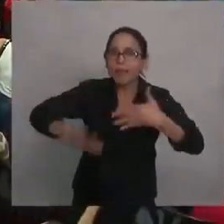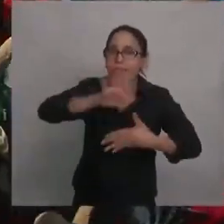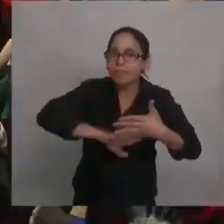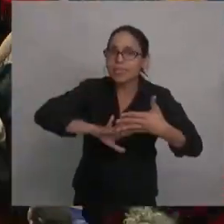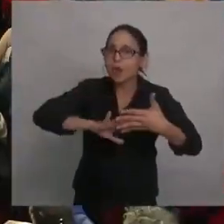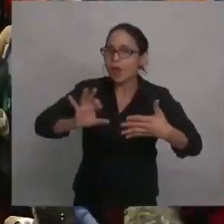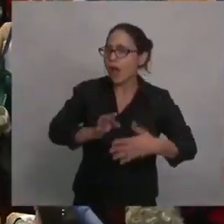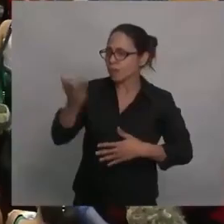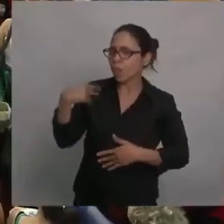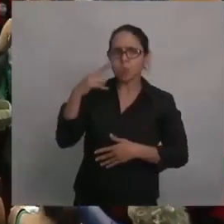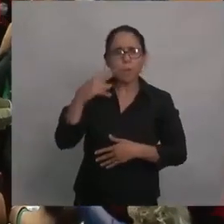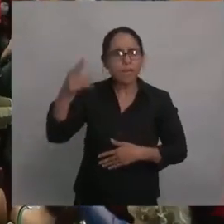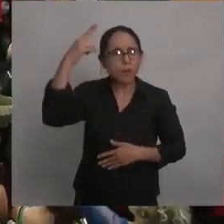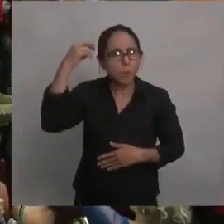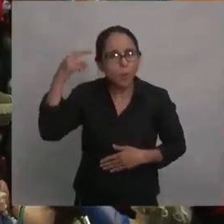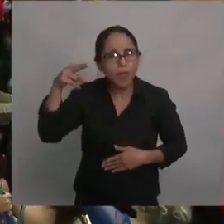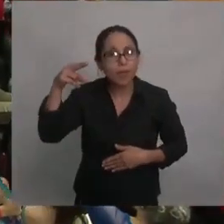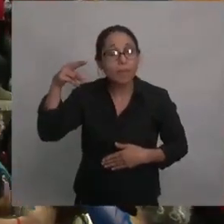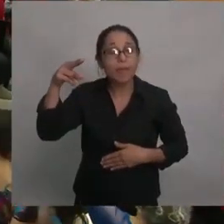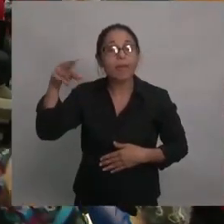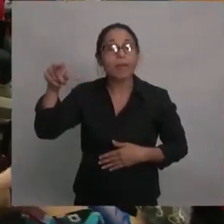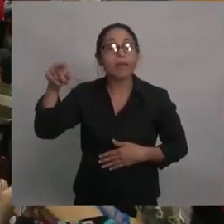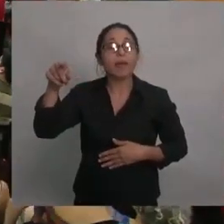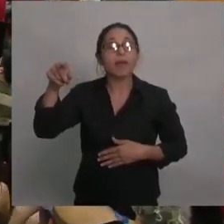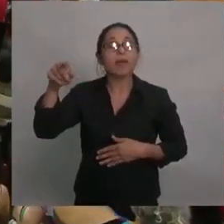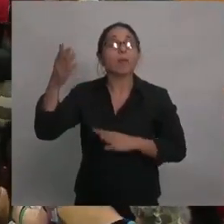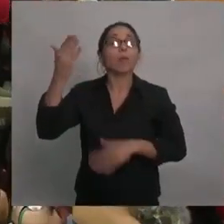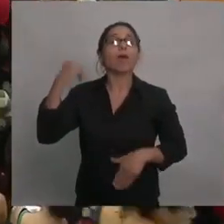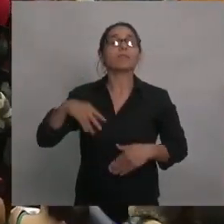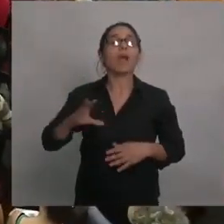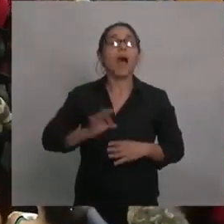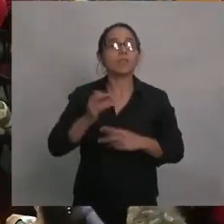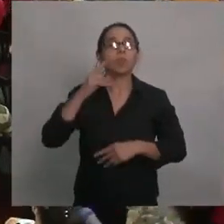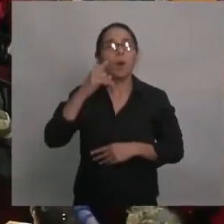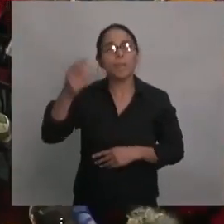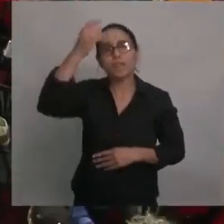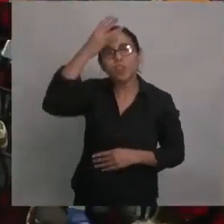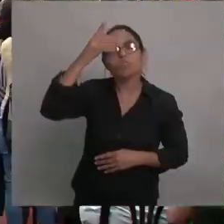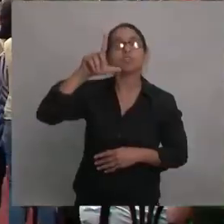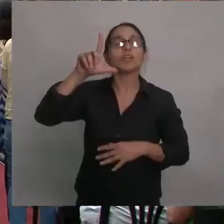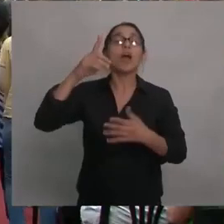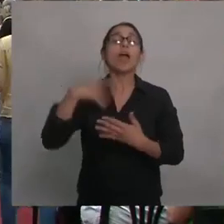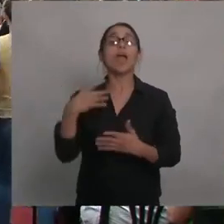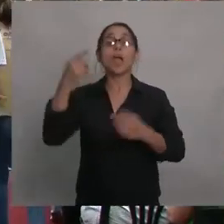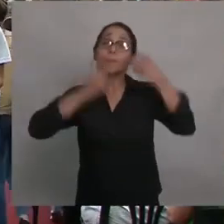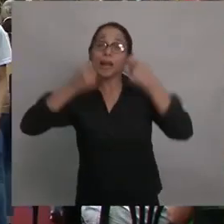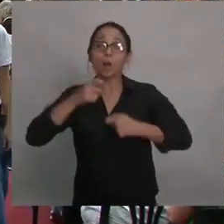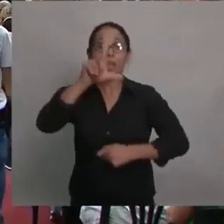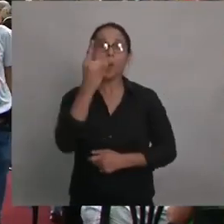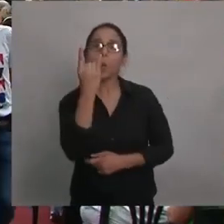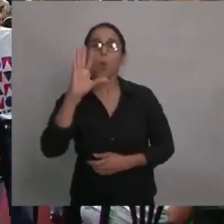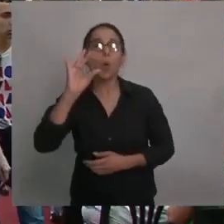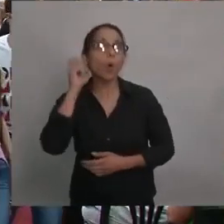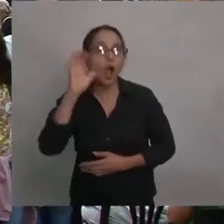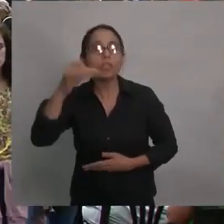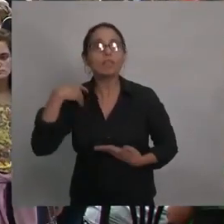Desde 2009, cuando fue destituido Zelaya en Honduras, 2012 en Paraguay, Fernando Lugo, gracias al apoyo también de Estados